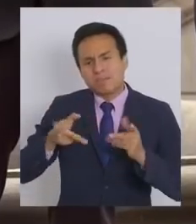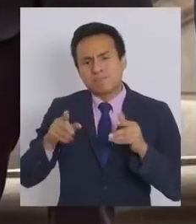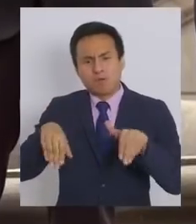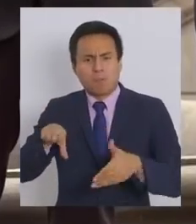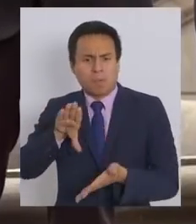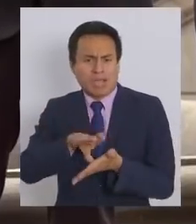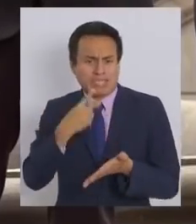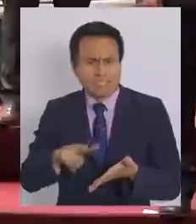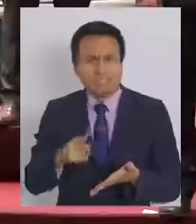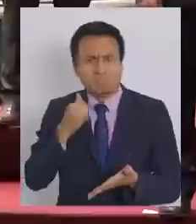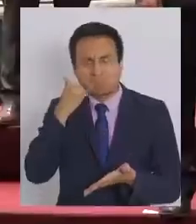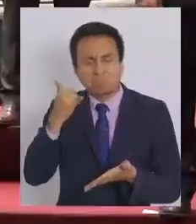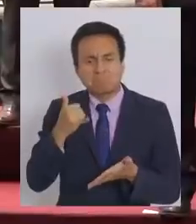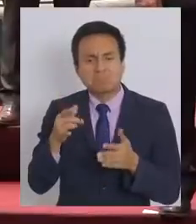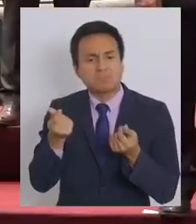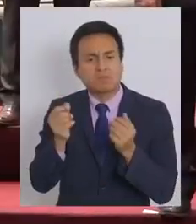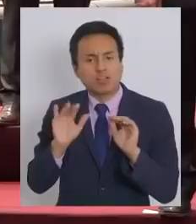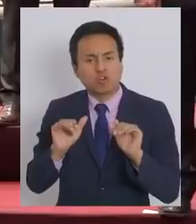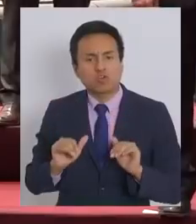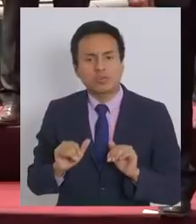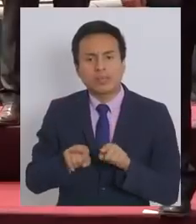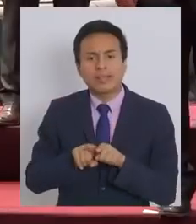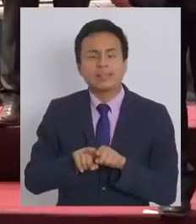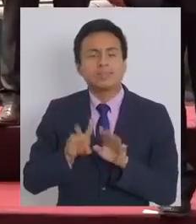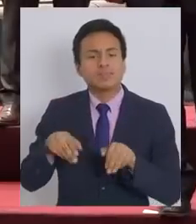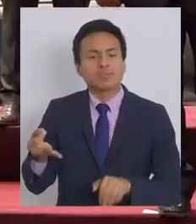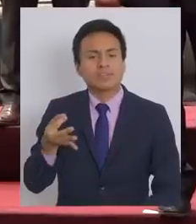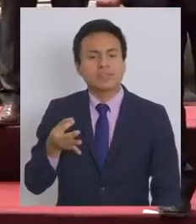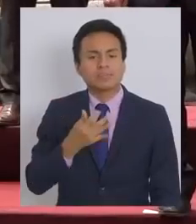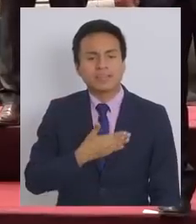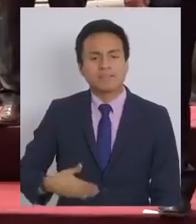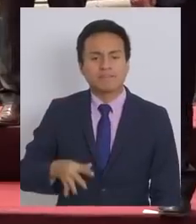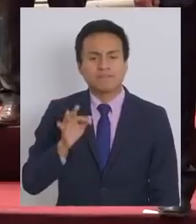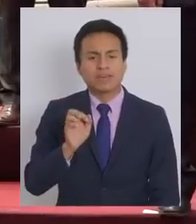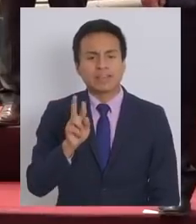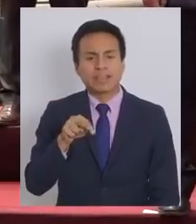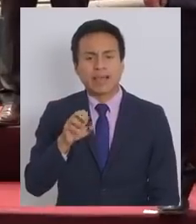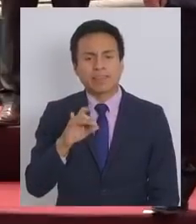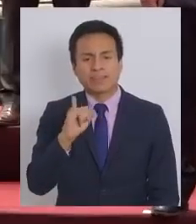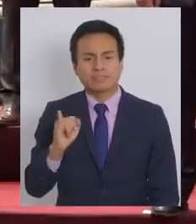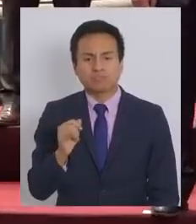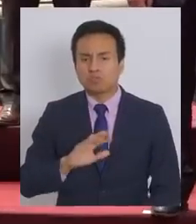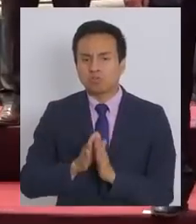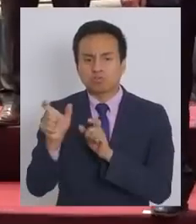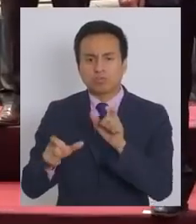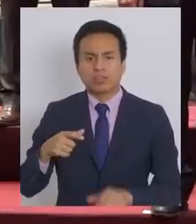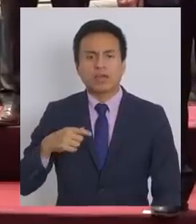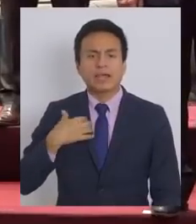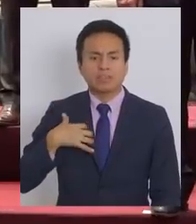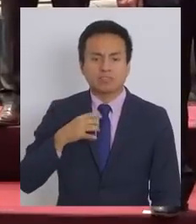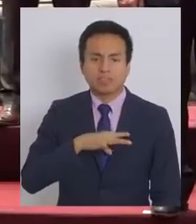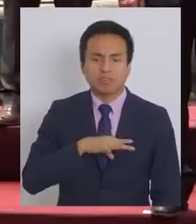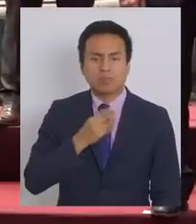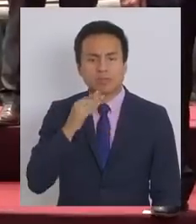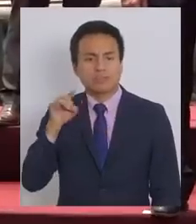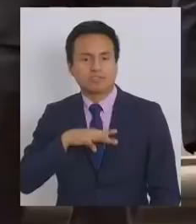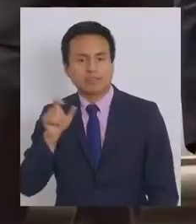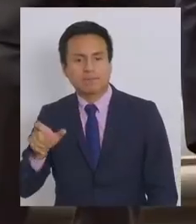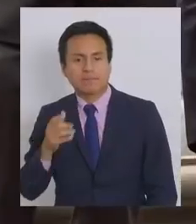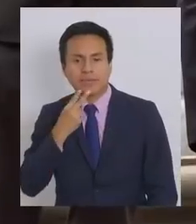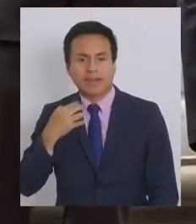nuestros propios países, como lo hizo hoy día el presidente Fernández y como lo pueden hacer todos los ciudadanos argentinos en Chile y chilenos en